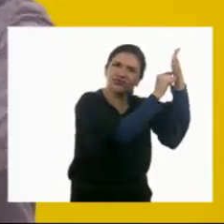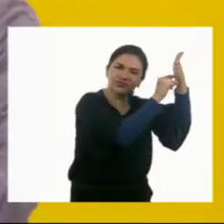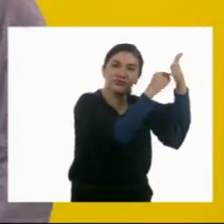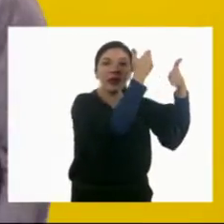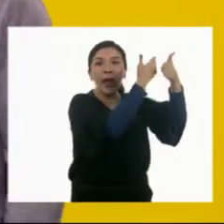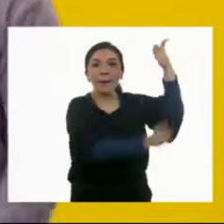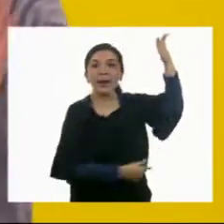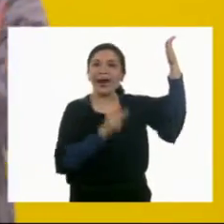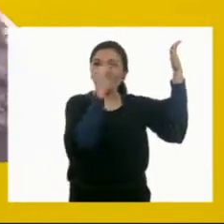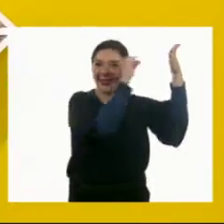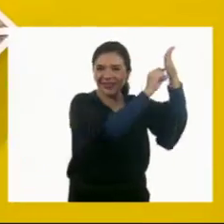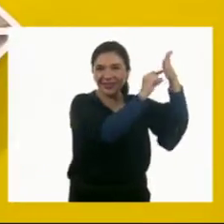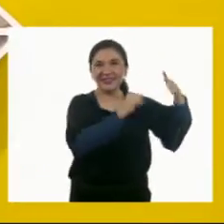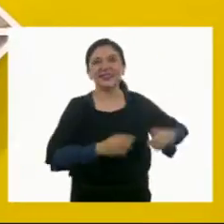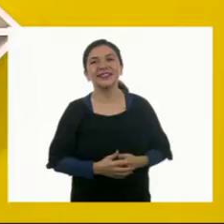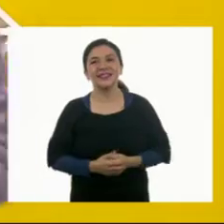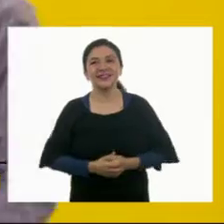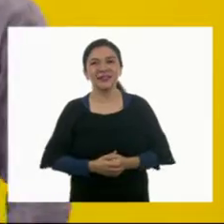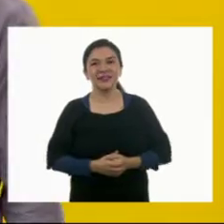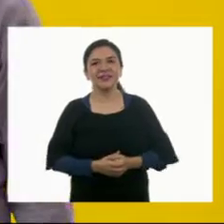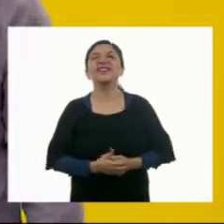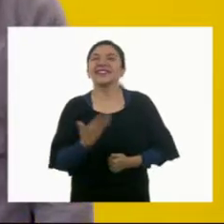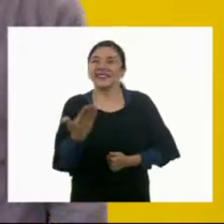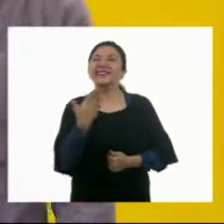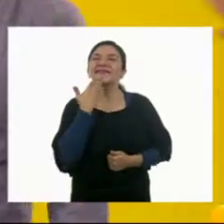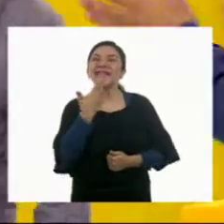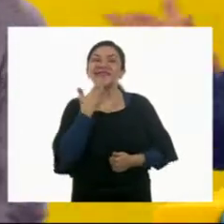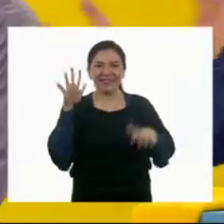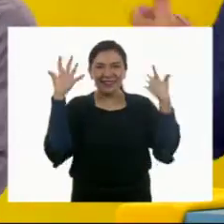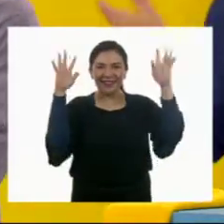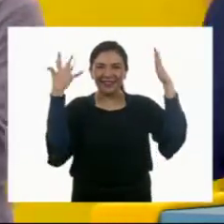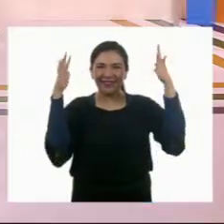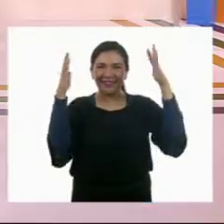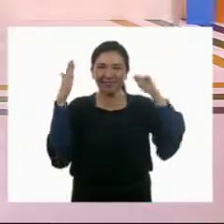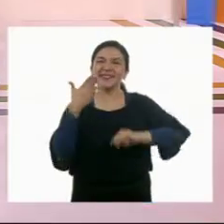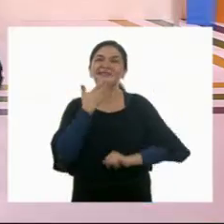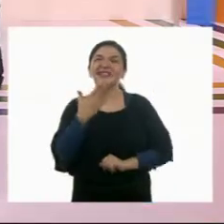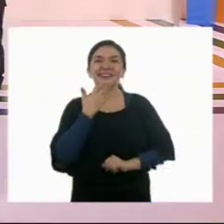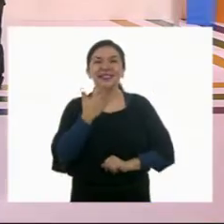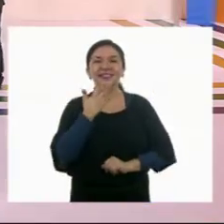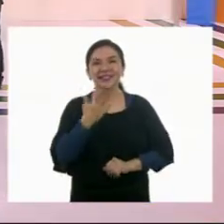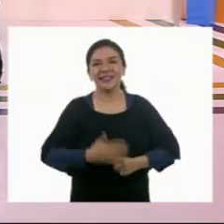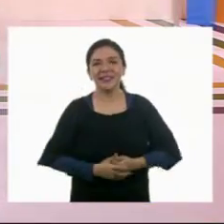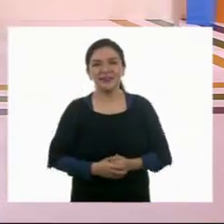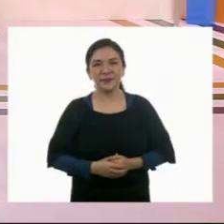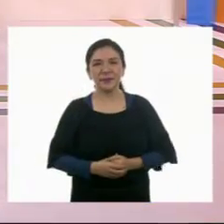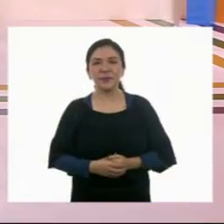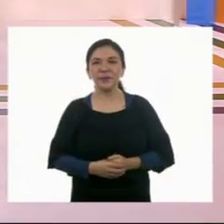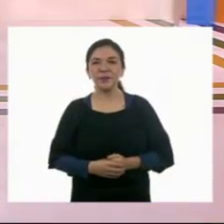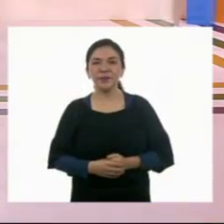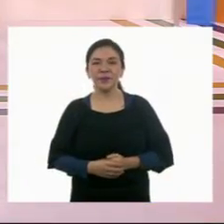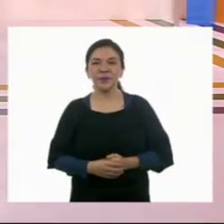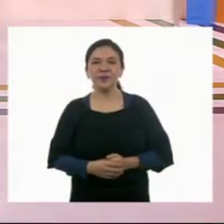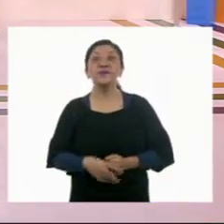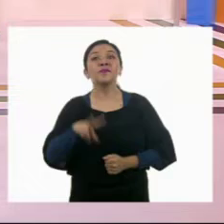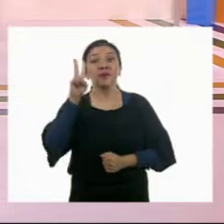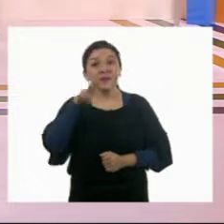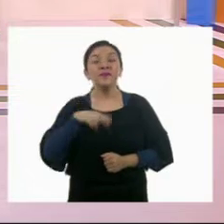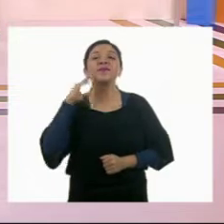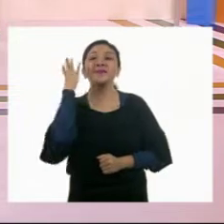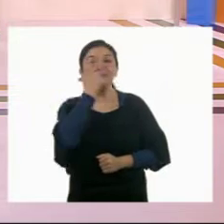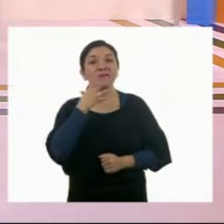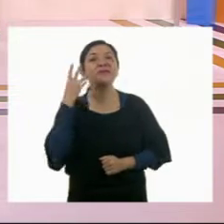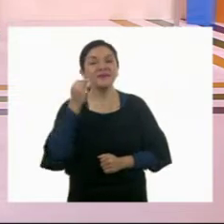pared. En la pared. ¡Eso! Muy bien, Eric. Muy bonito.